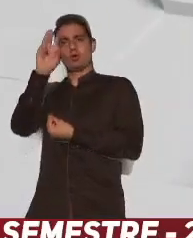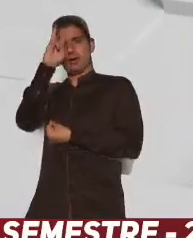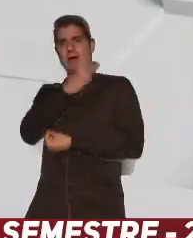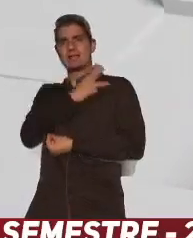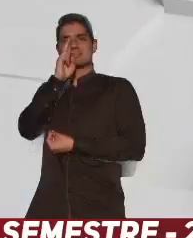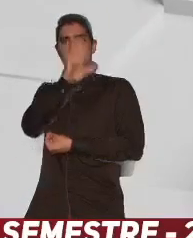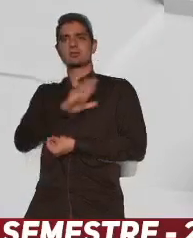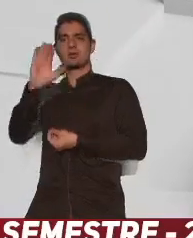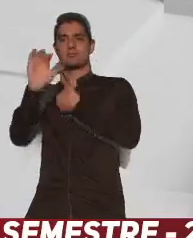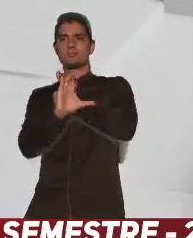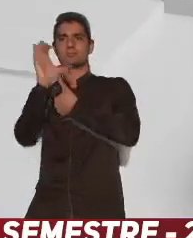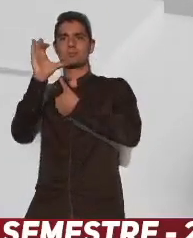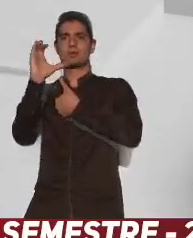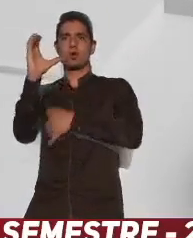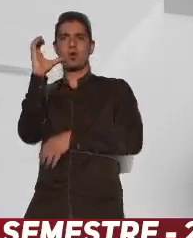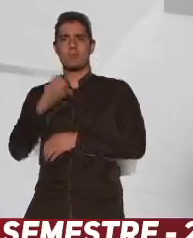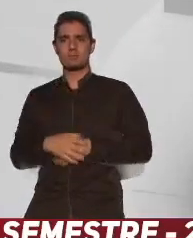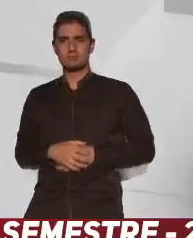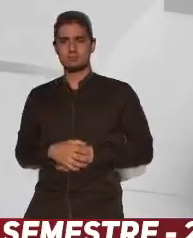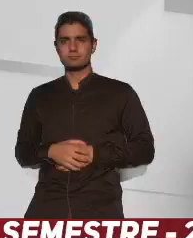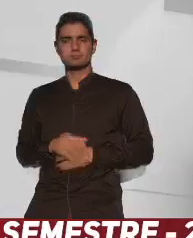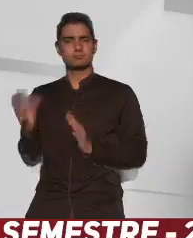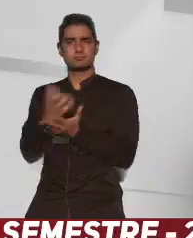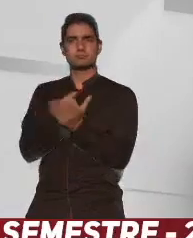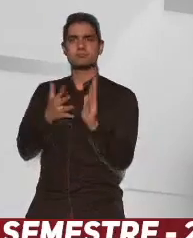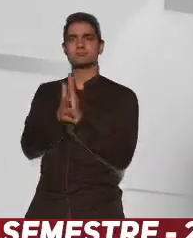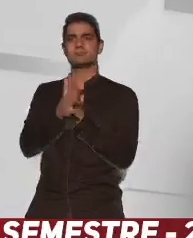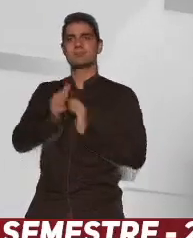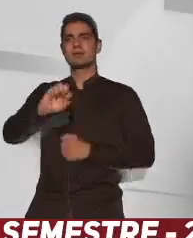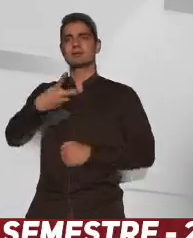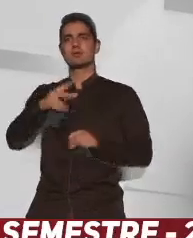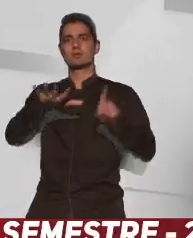colombiano para la rendición de cuentas del segundo semestre del